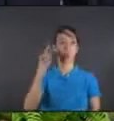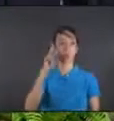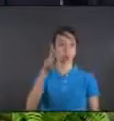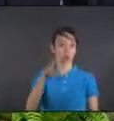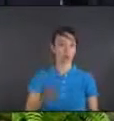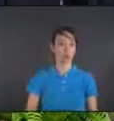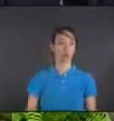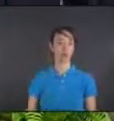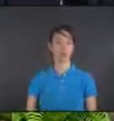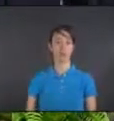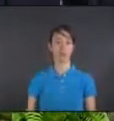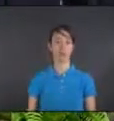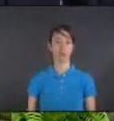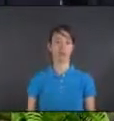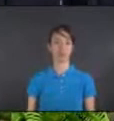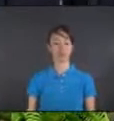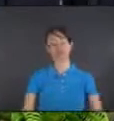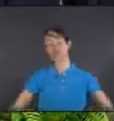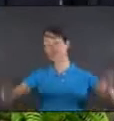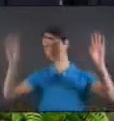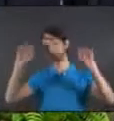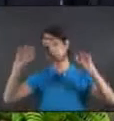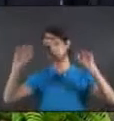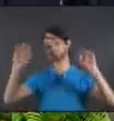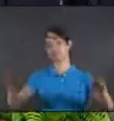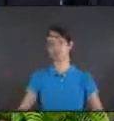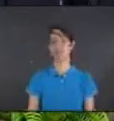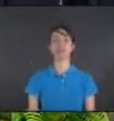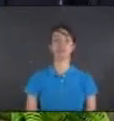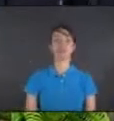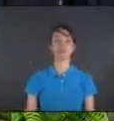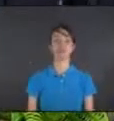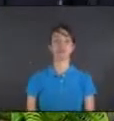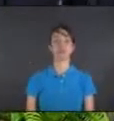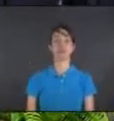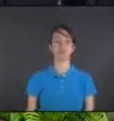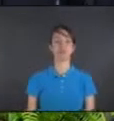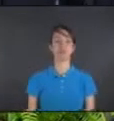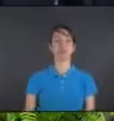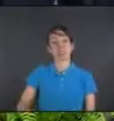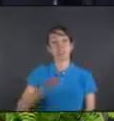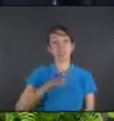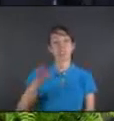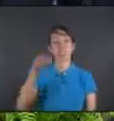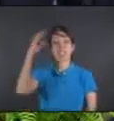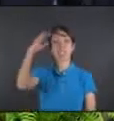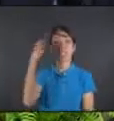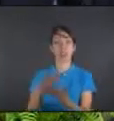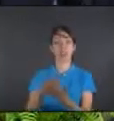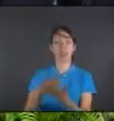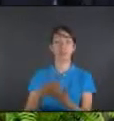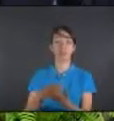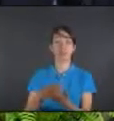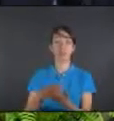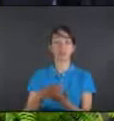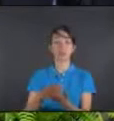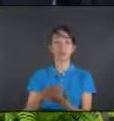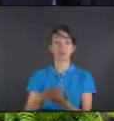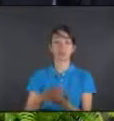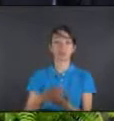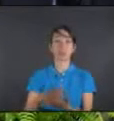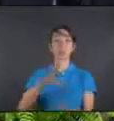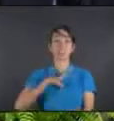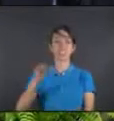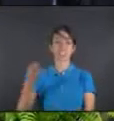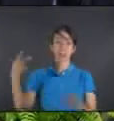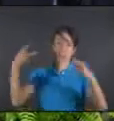primeros días, vienes a San Juan capítulo 20 verso 1 y viene la recuperación, la resurrección de